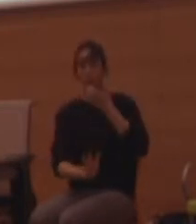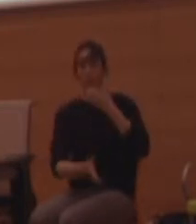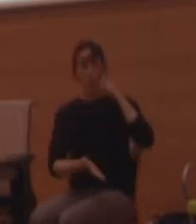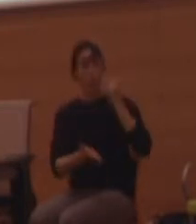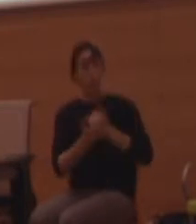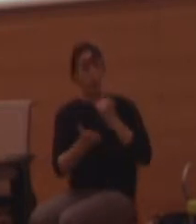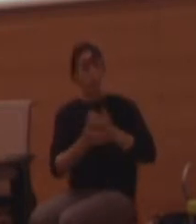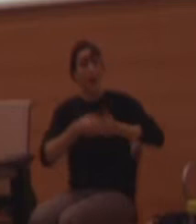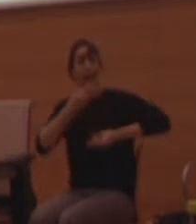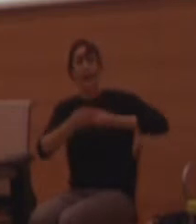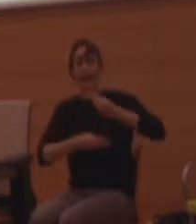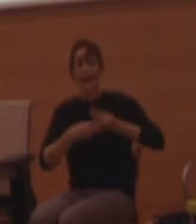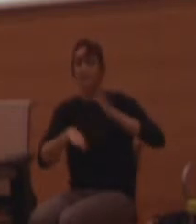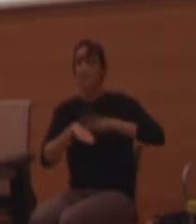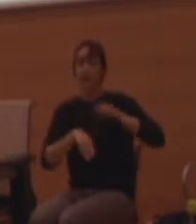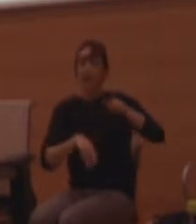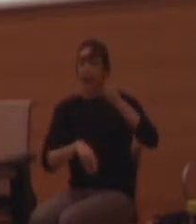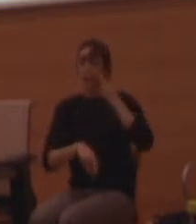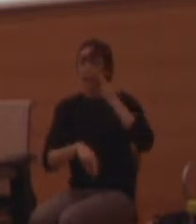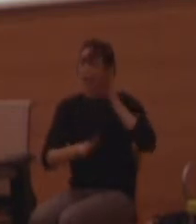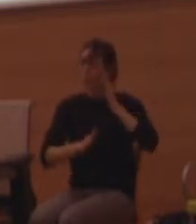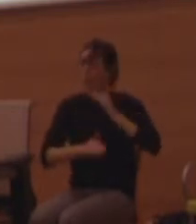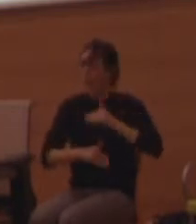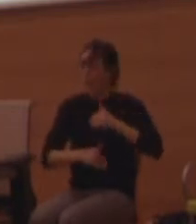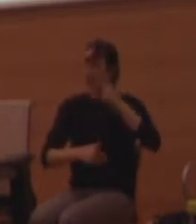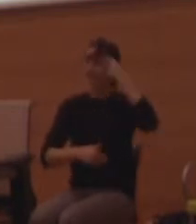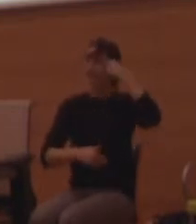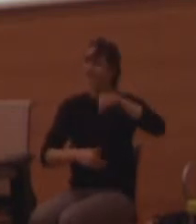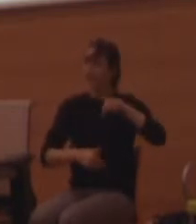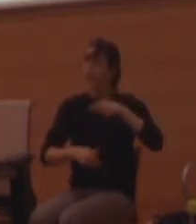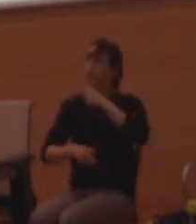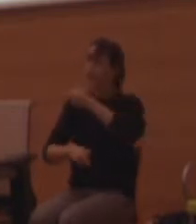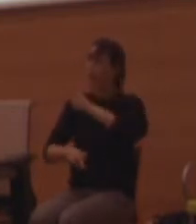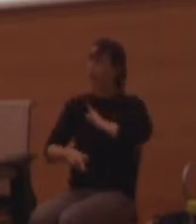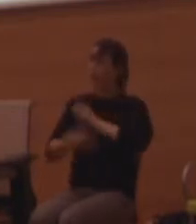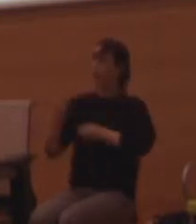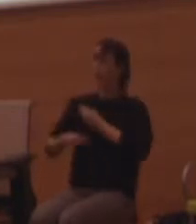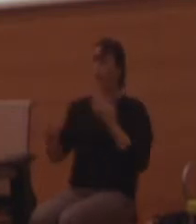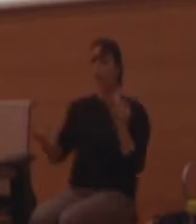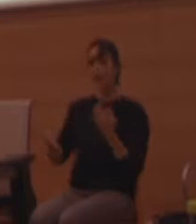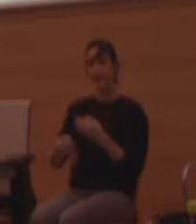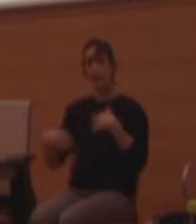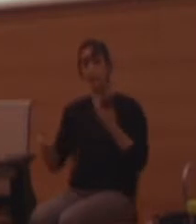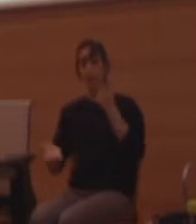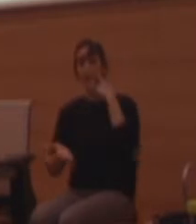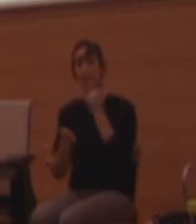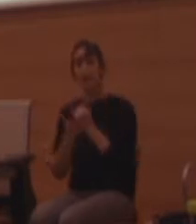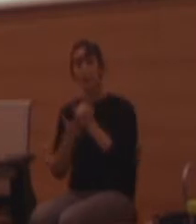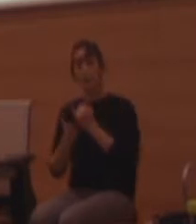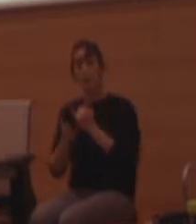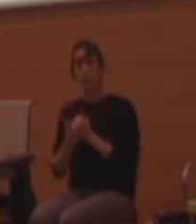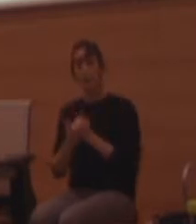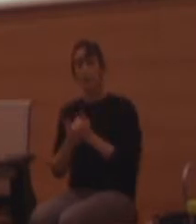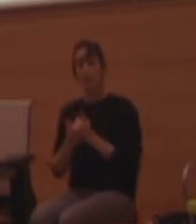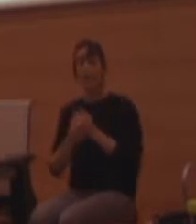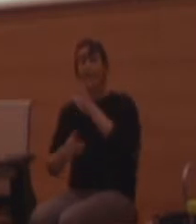la prueba para que no tenga miedo y sepa qué es lo que le vamos a hacer. Incluso la prueba con el monofilamento y con